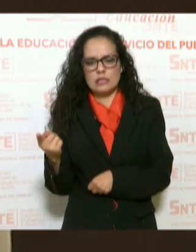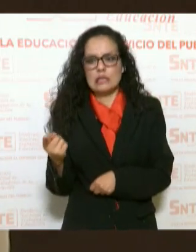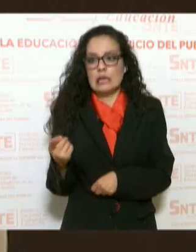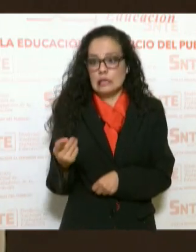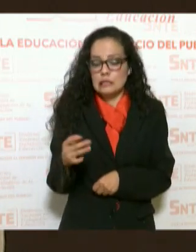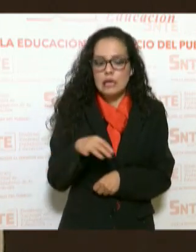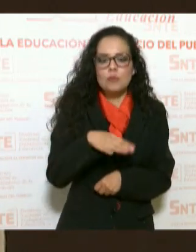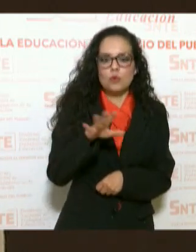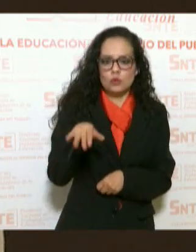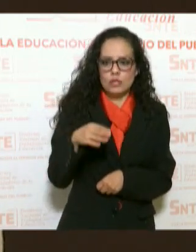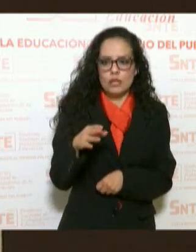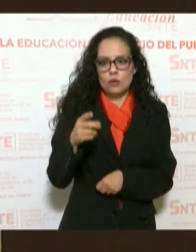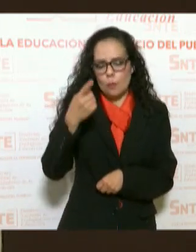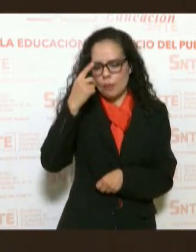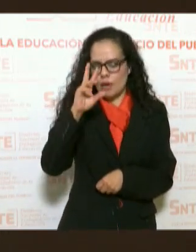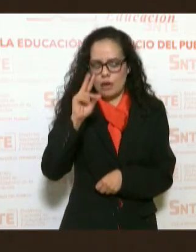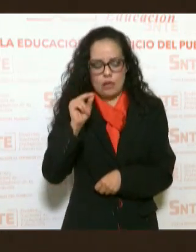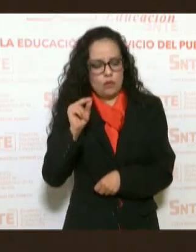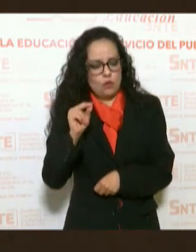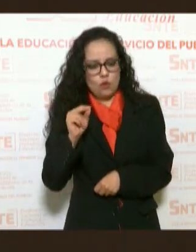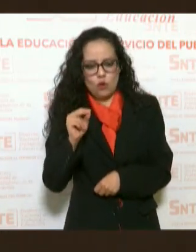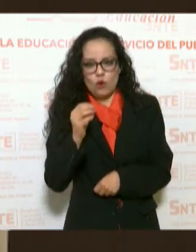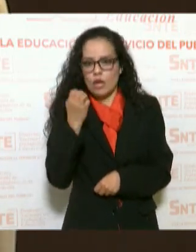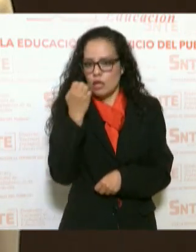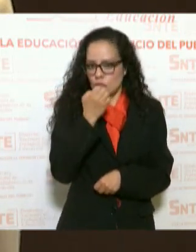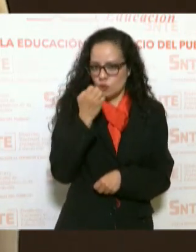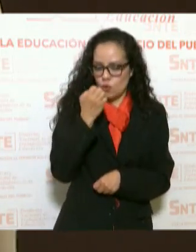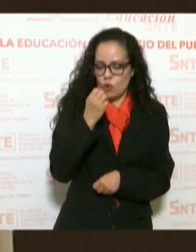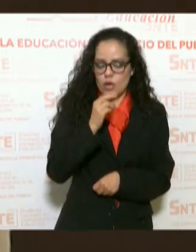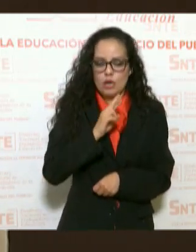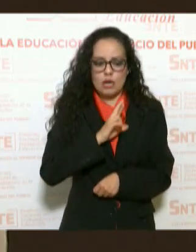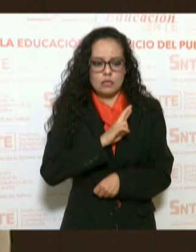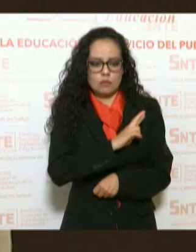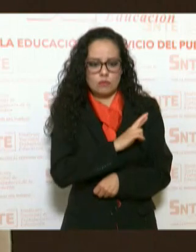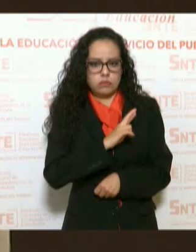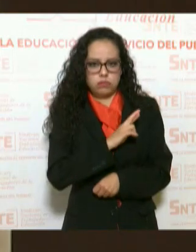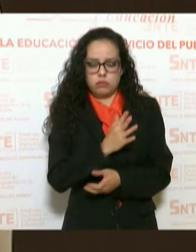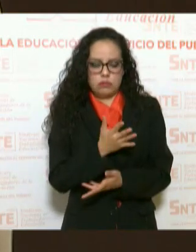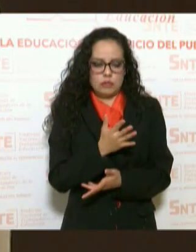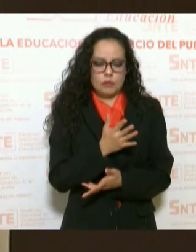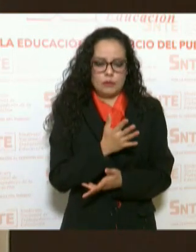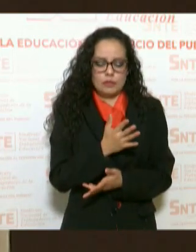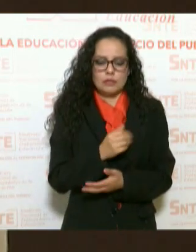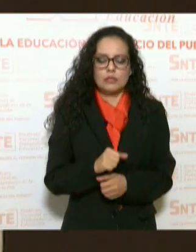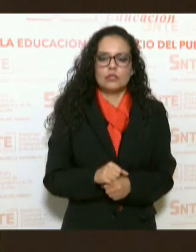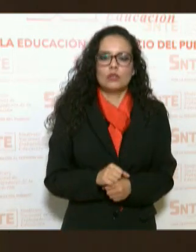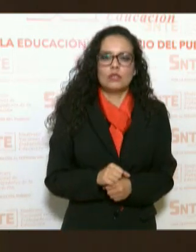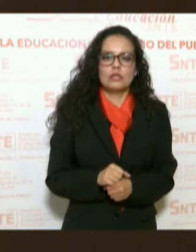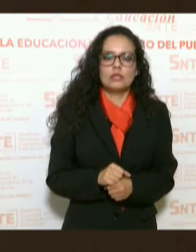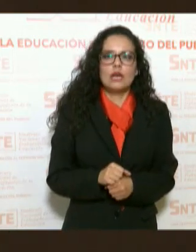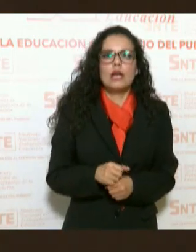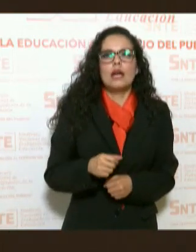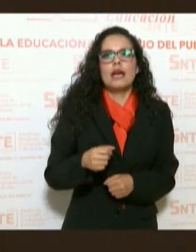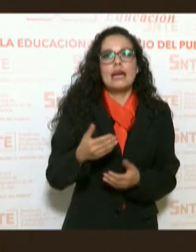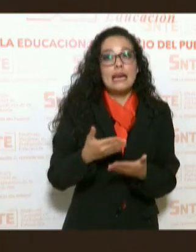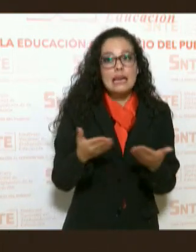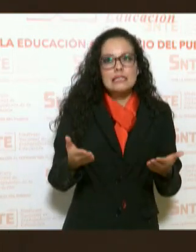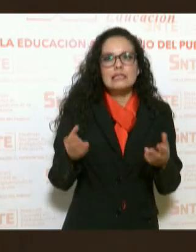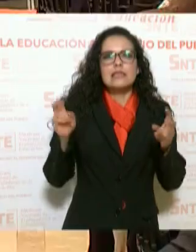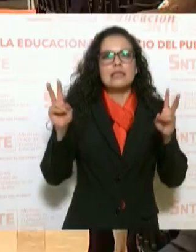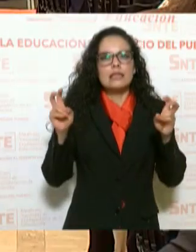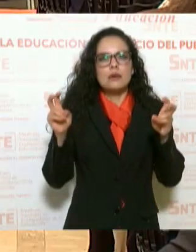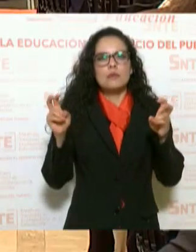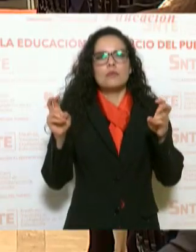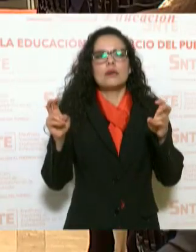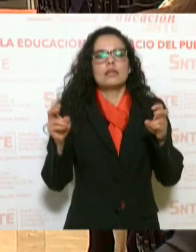privatizaciones. Esta campaña de por la pública, educación pública, es